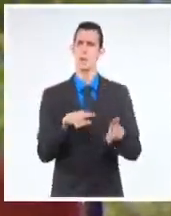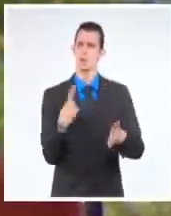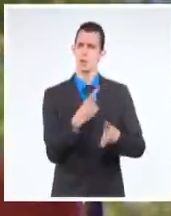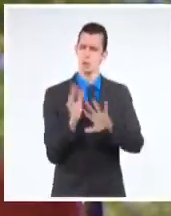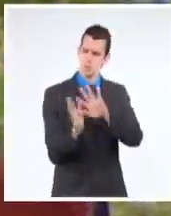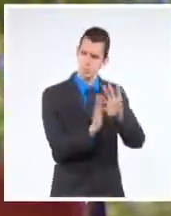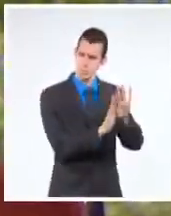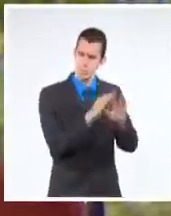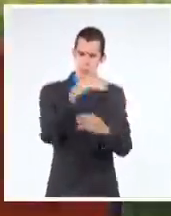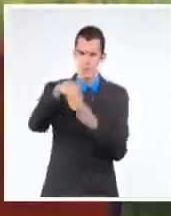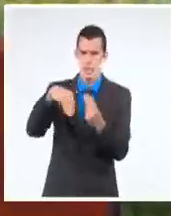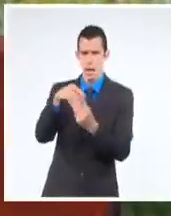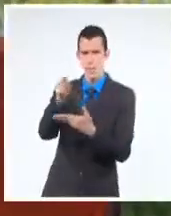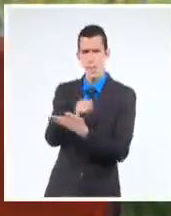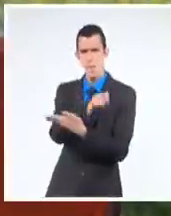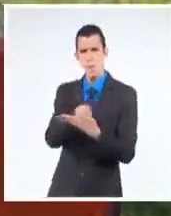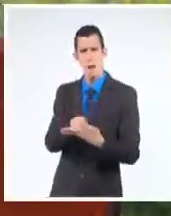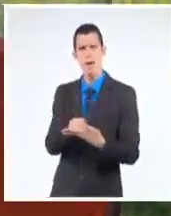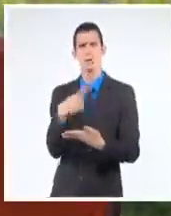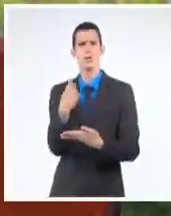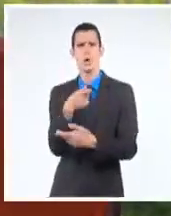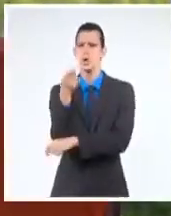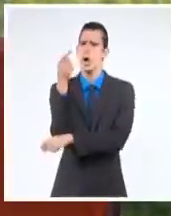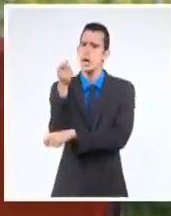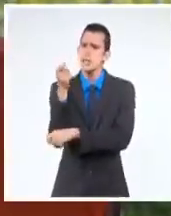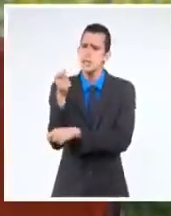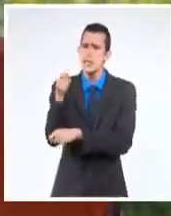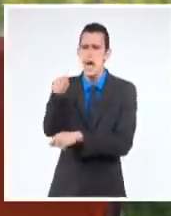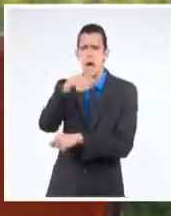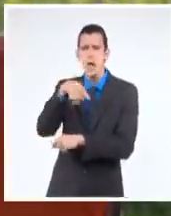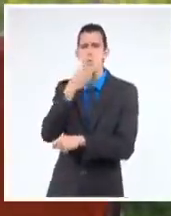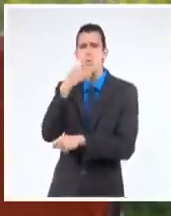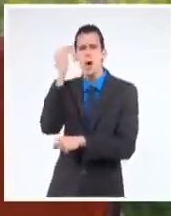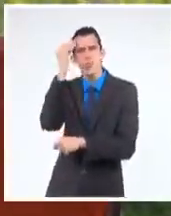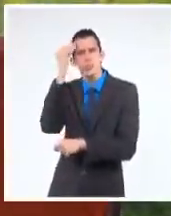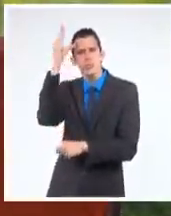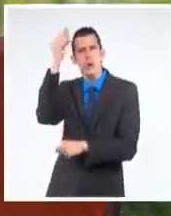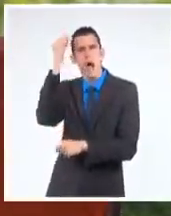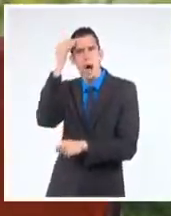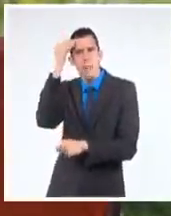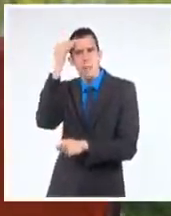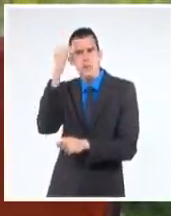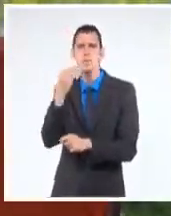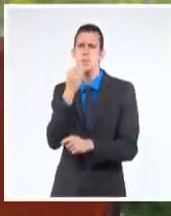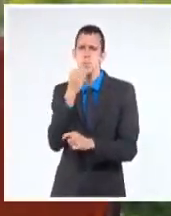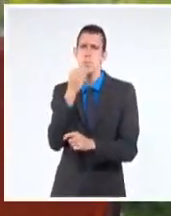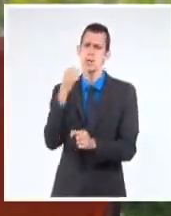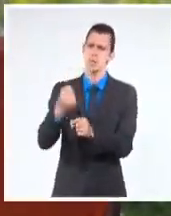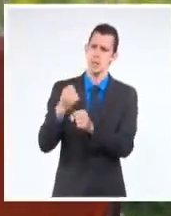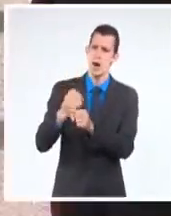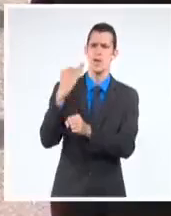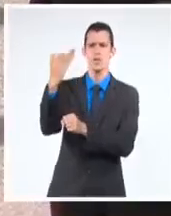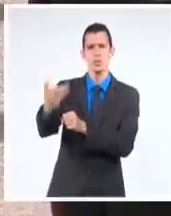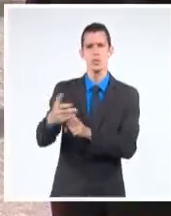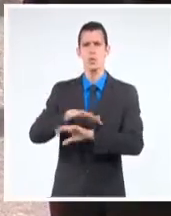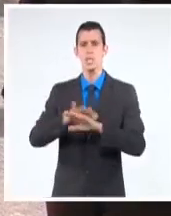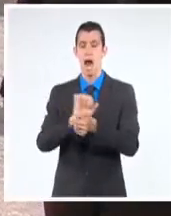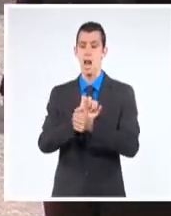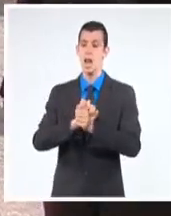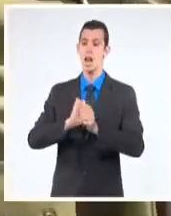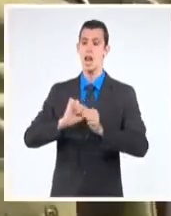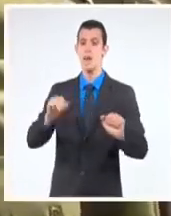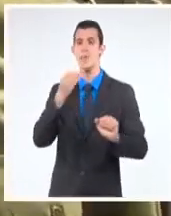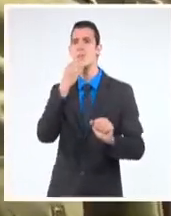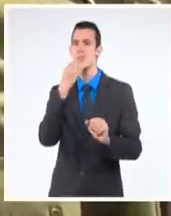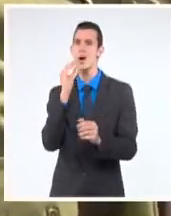de delincuentes. El sistema penitenciario de la Cuba revolucionaria, basado en el respeto a la dignidad plena del hombre,